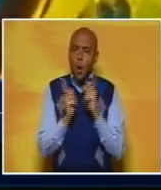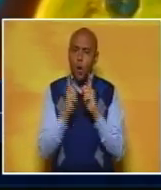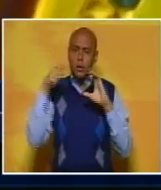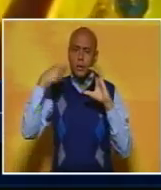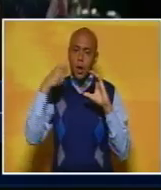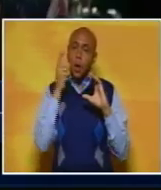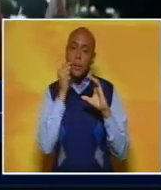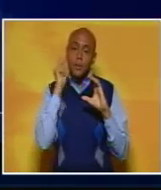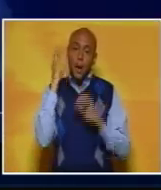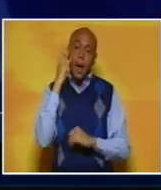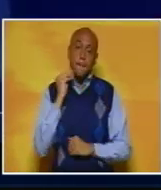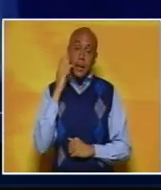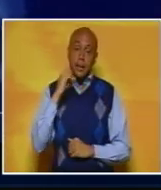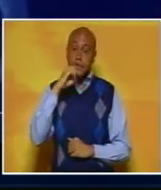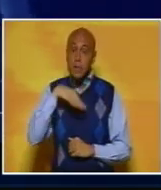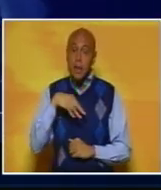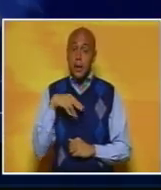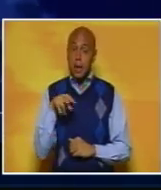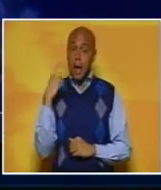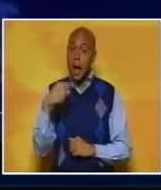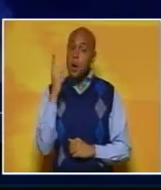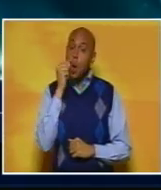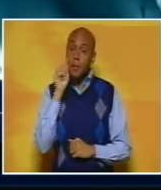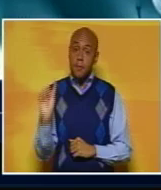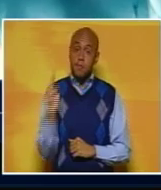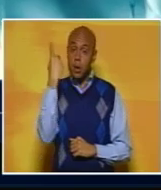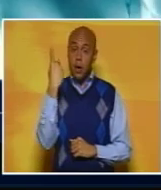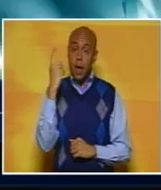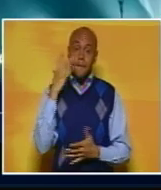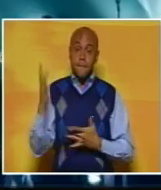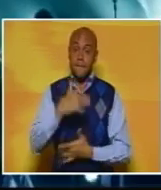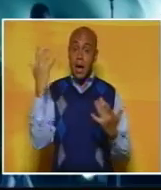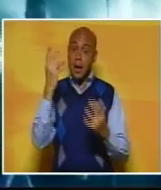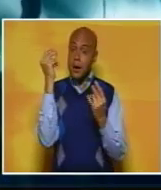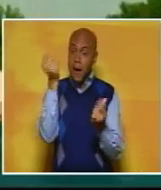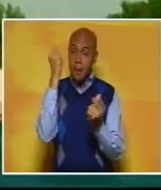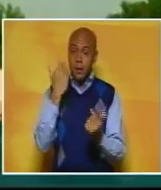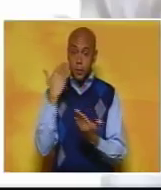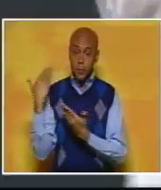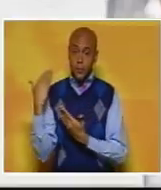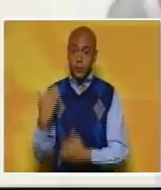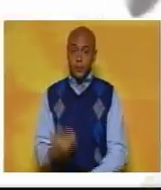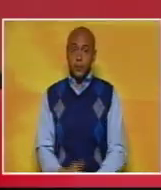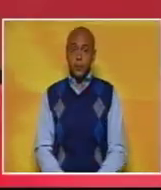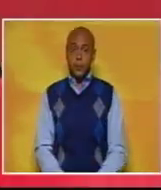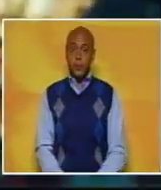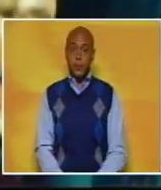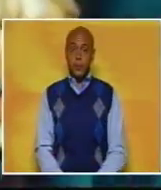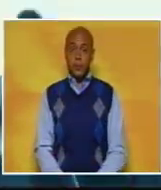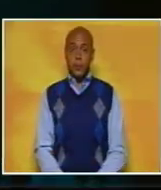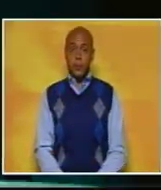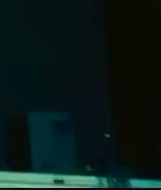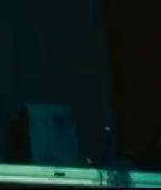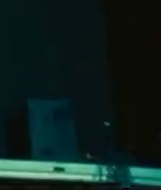la biografía de artistas emergentes que han alcanzado el éxito rápidamente.